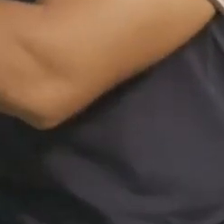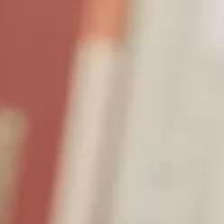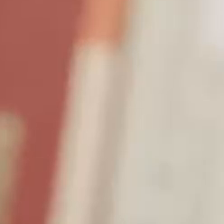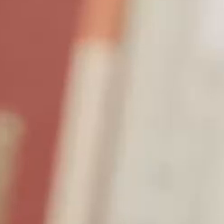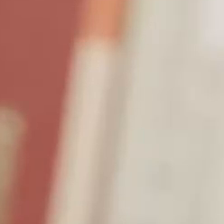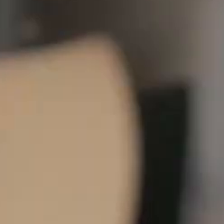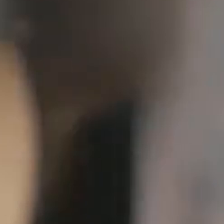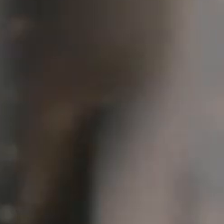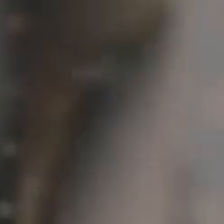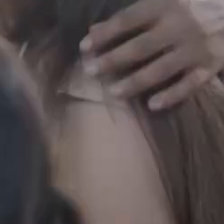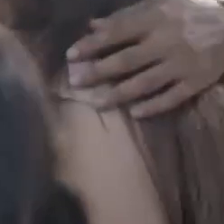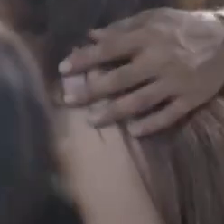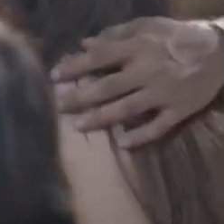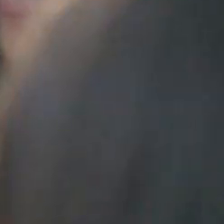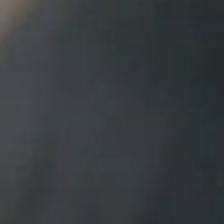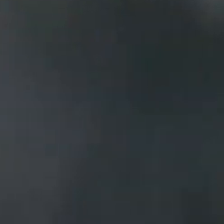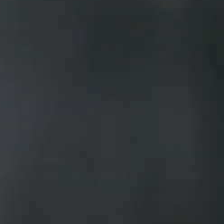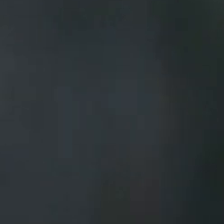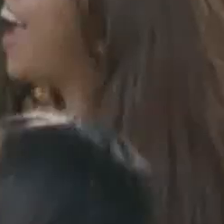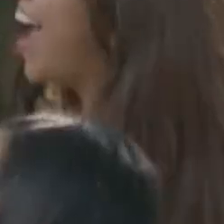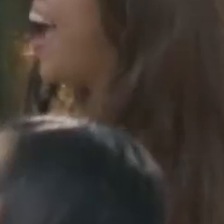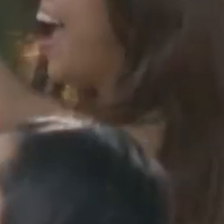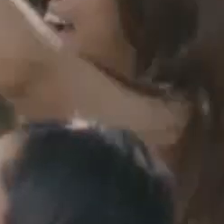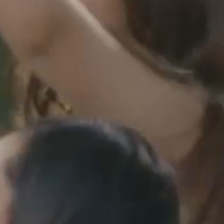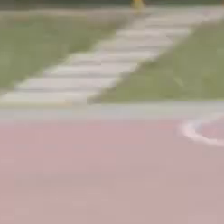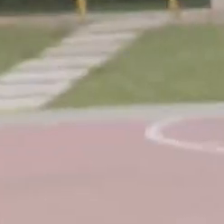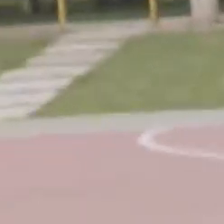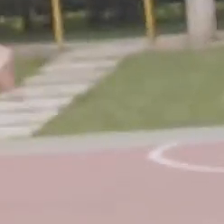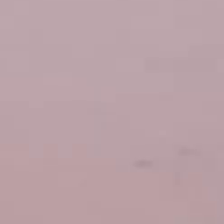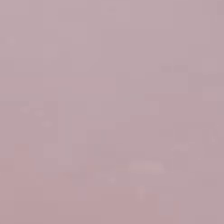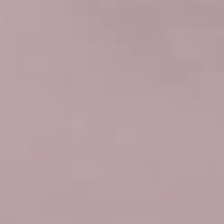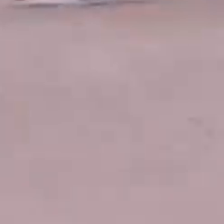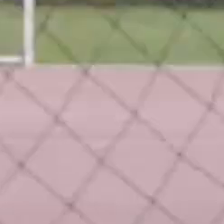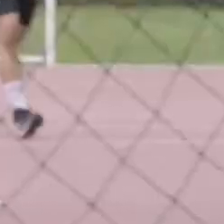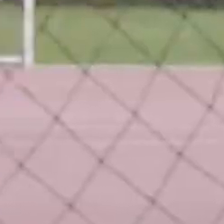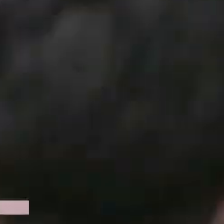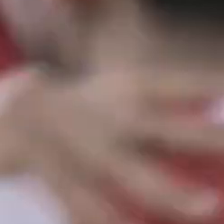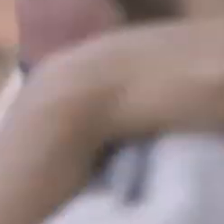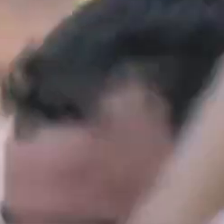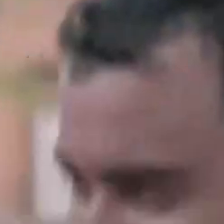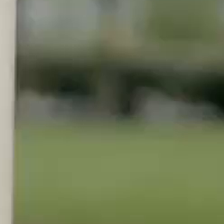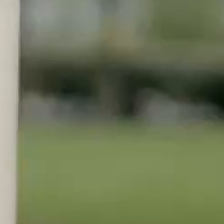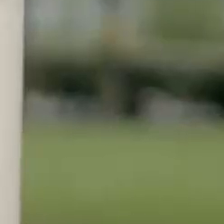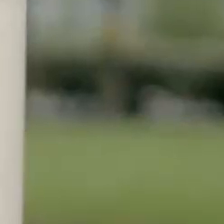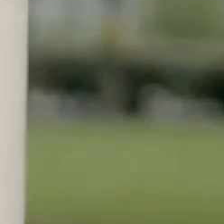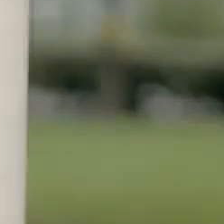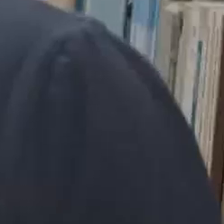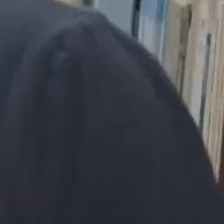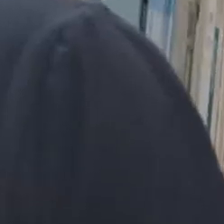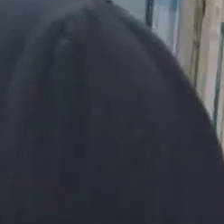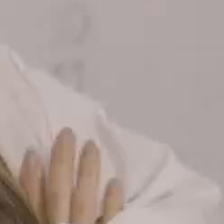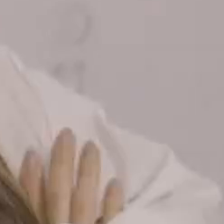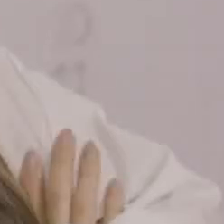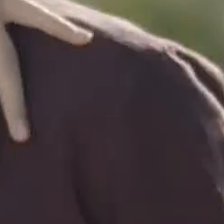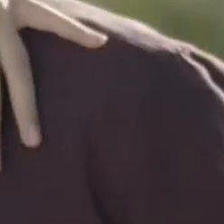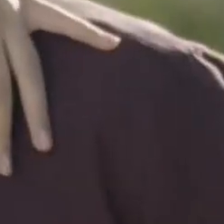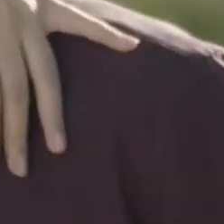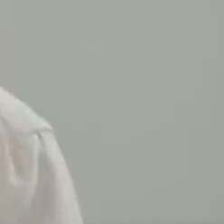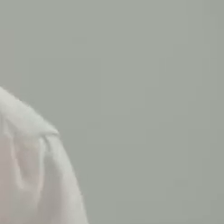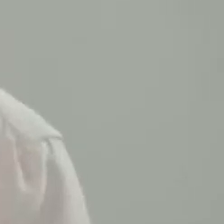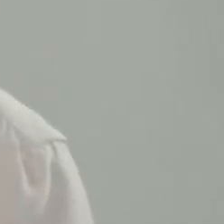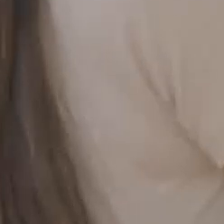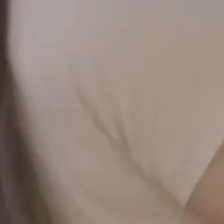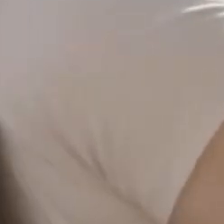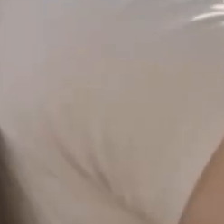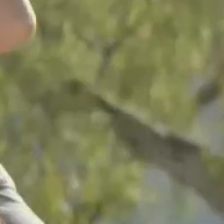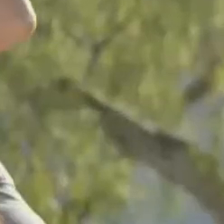momentos memorables sean lo más importante. Para esa autenticidad que tiene, merece una U. Tan wow